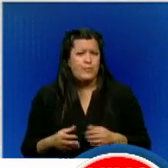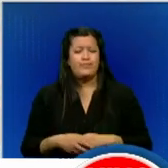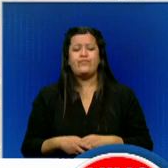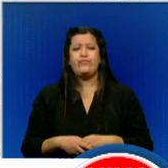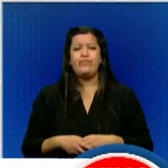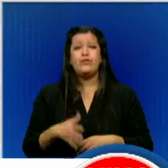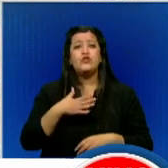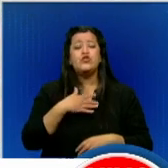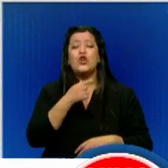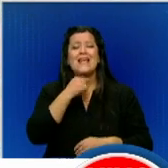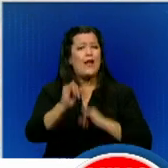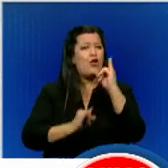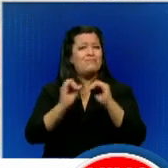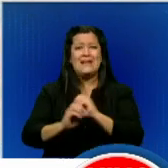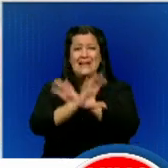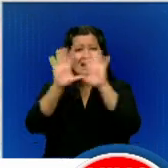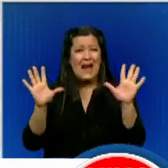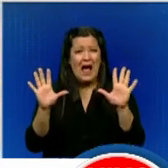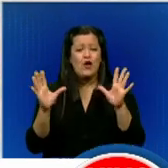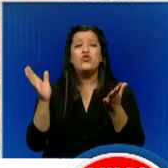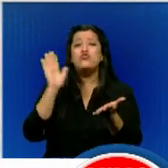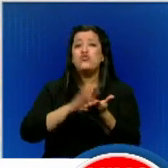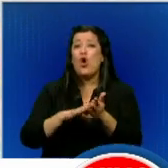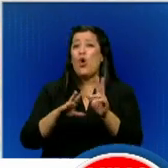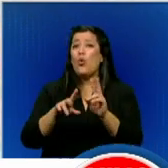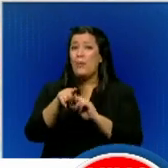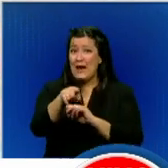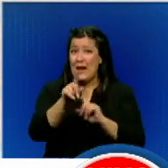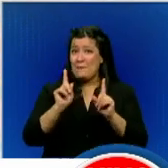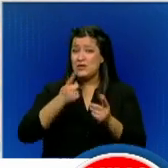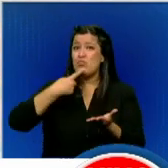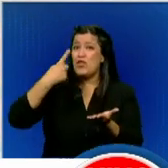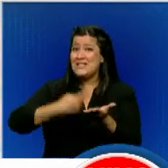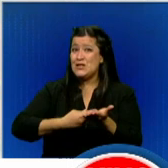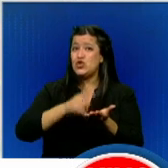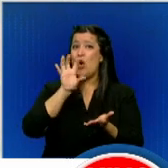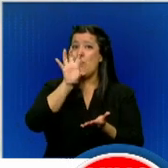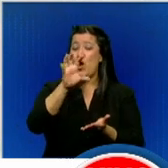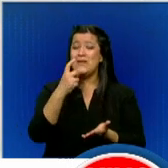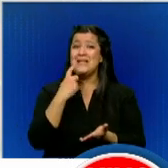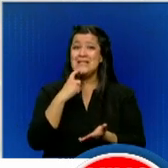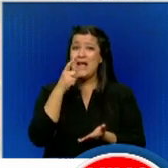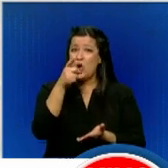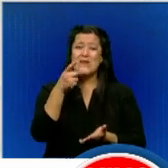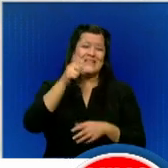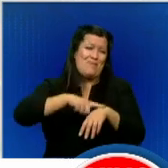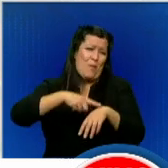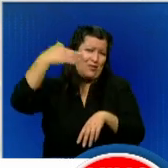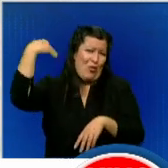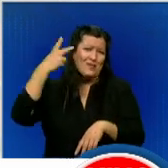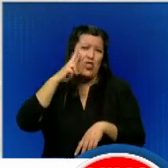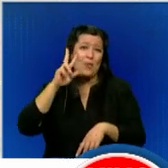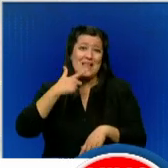yo lo que quiero dejar bien claro sobre esa postura que nuestra provincia tuvo en ese momento